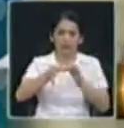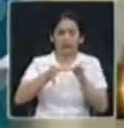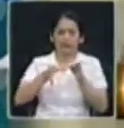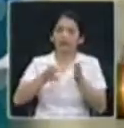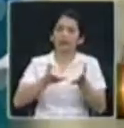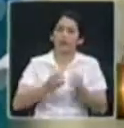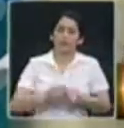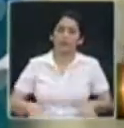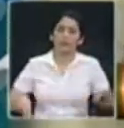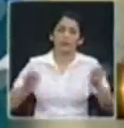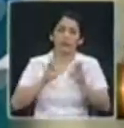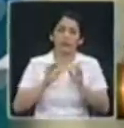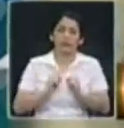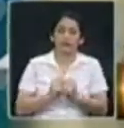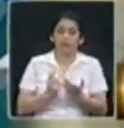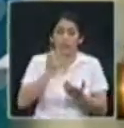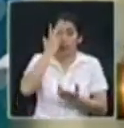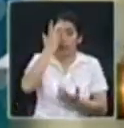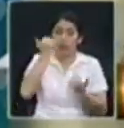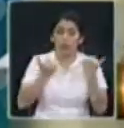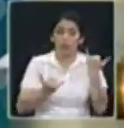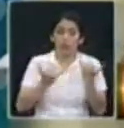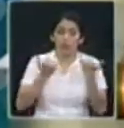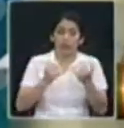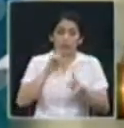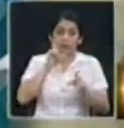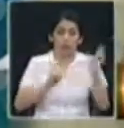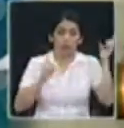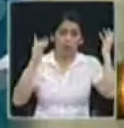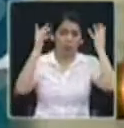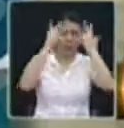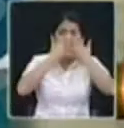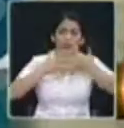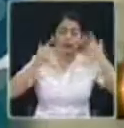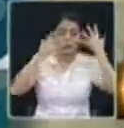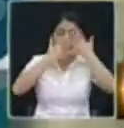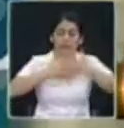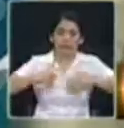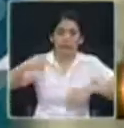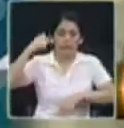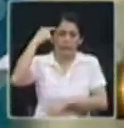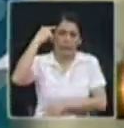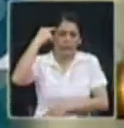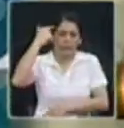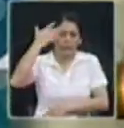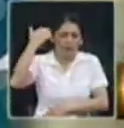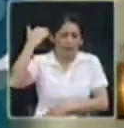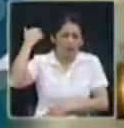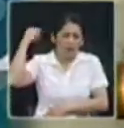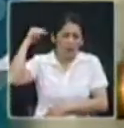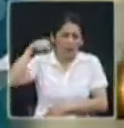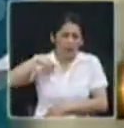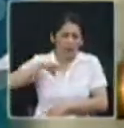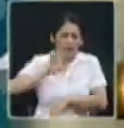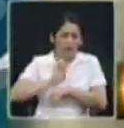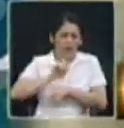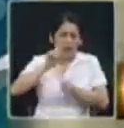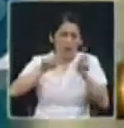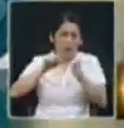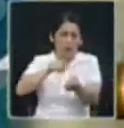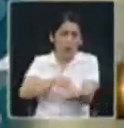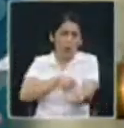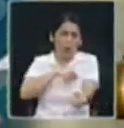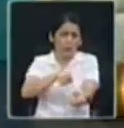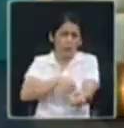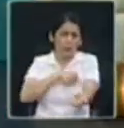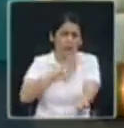romper todos esos estereotipos que tenemos planteados desde un sistema patriarcal, porque hay que tener claro que estos temas de